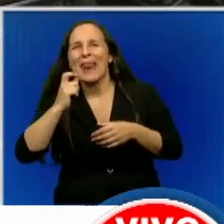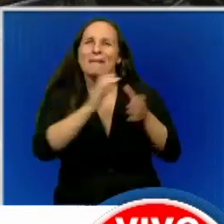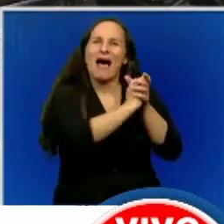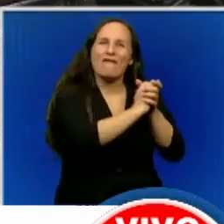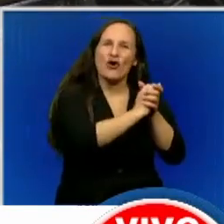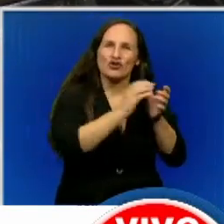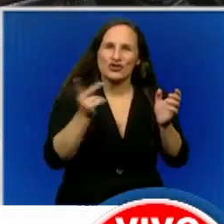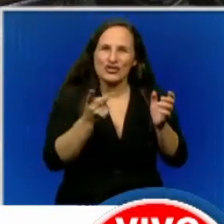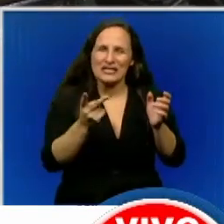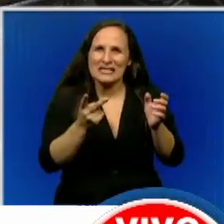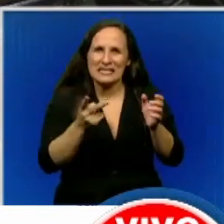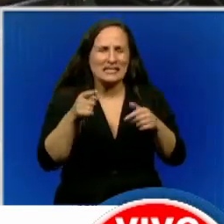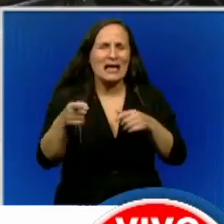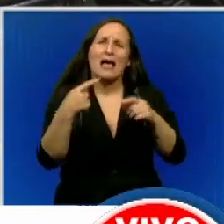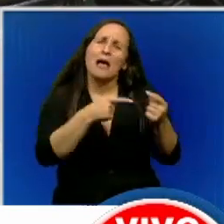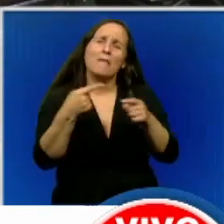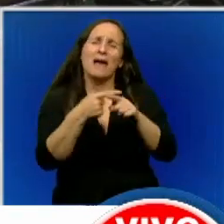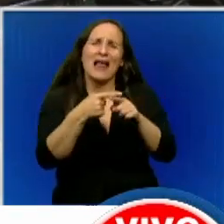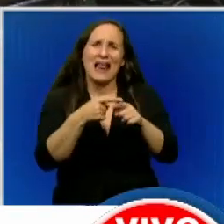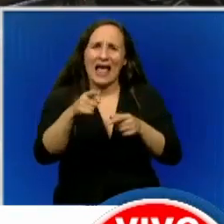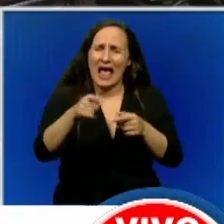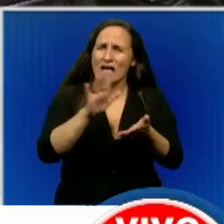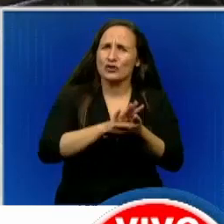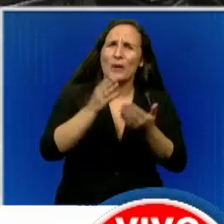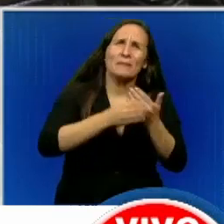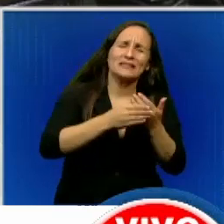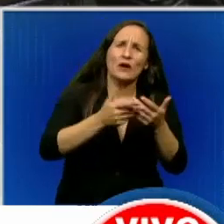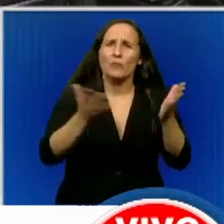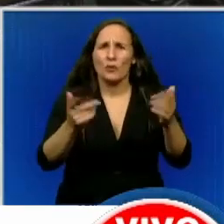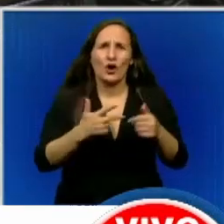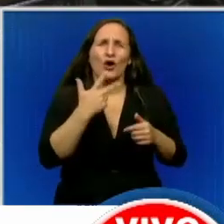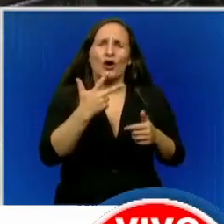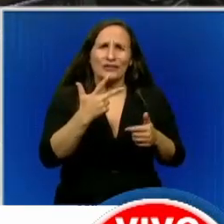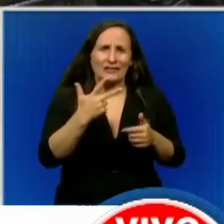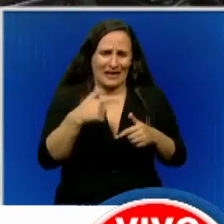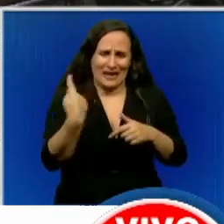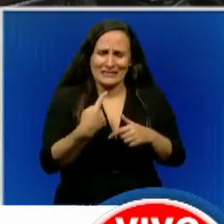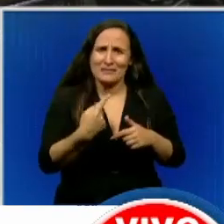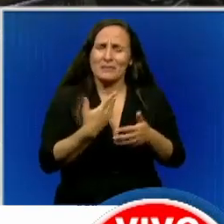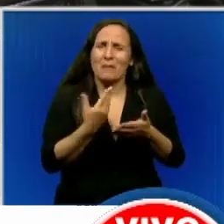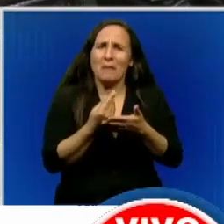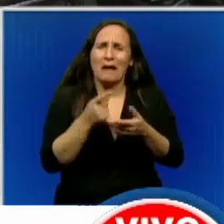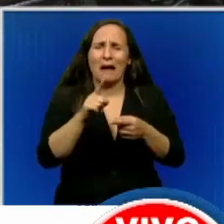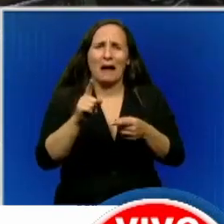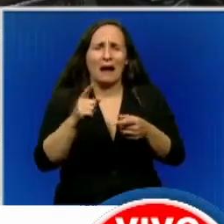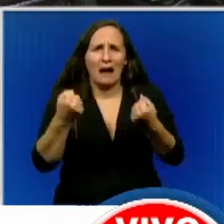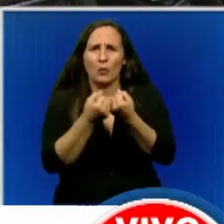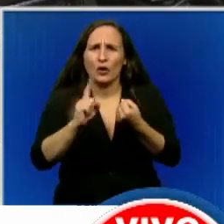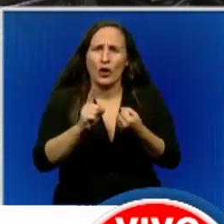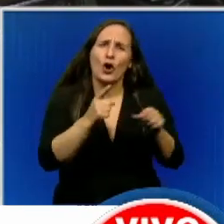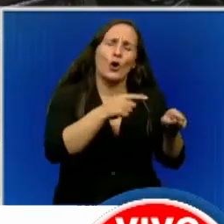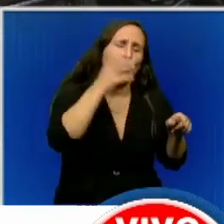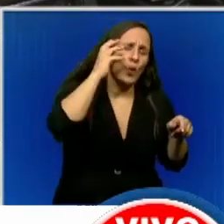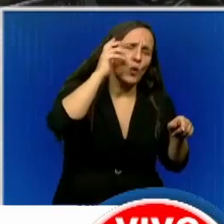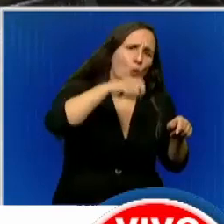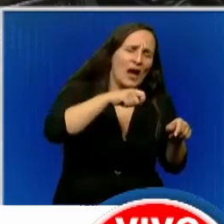no somos capaces de honrar, discutiendo el Ministerio Público, 3 presidencias sin ponernos de acuerdo, para ver quién controla. Antes primero los jueces, ahora los